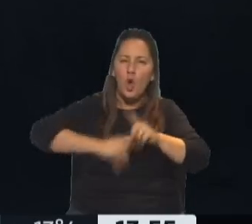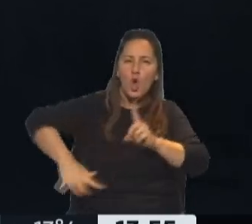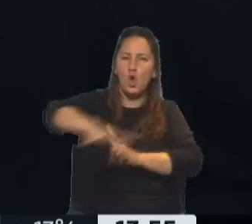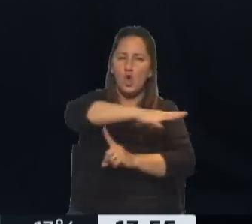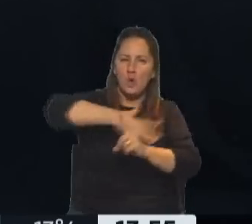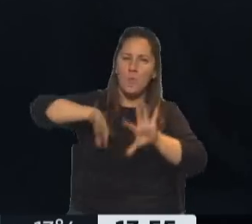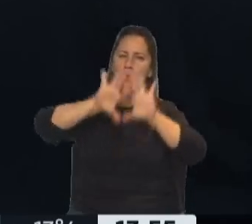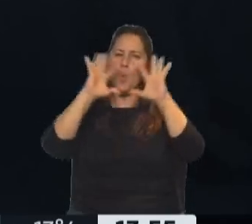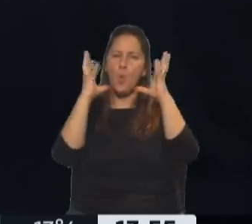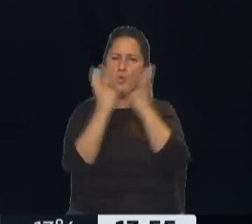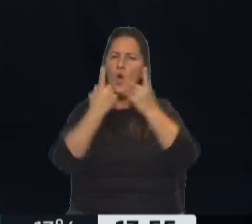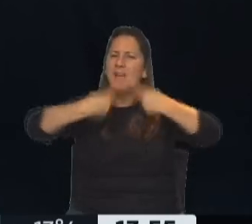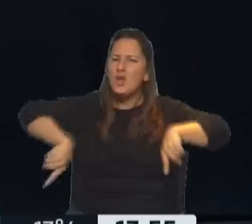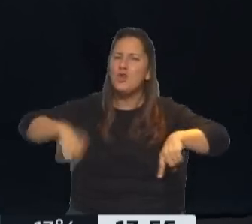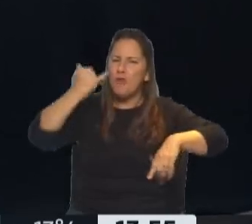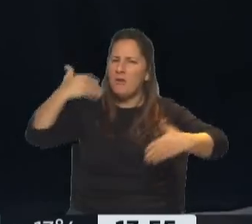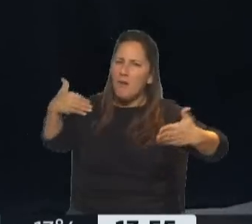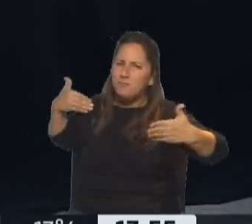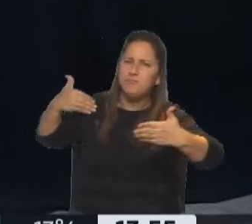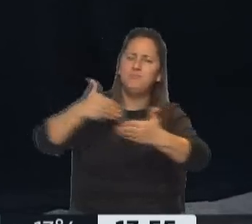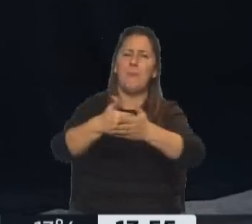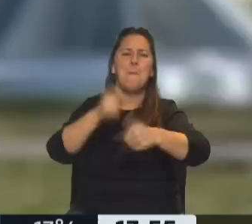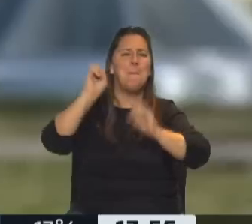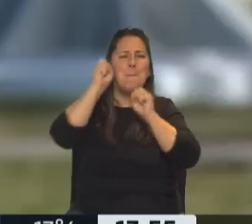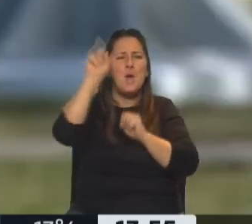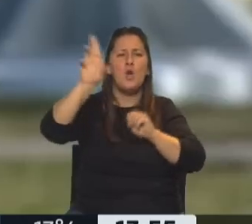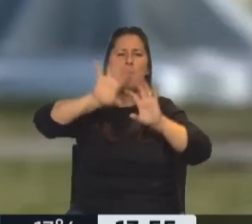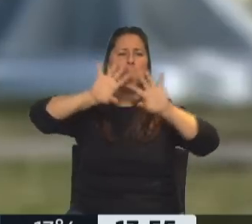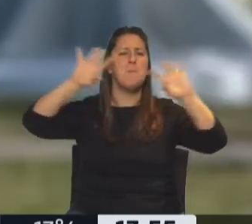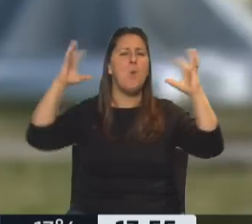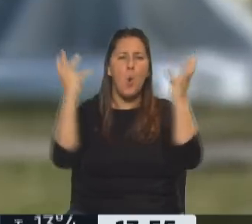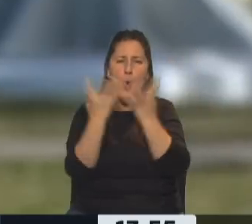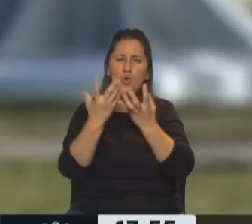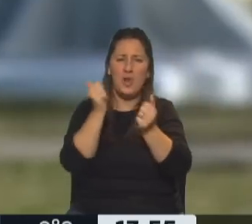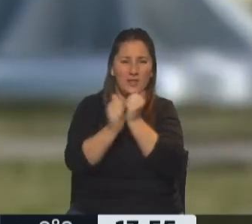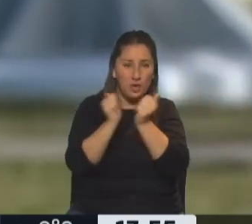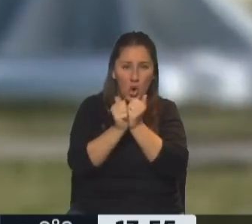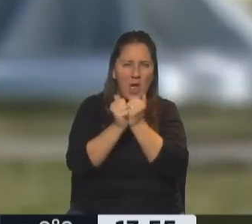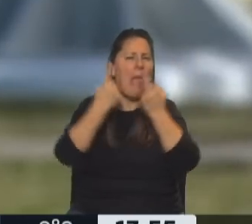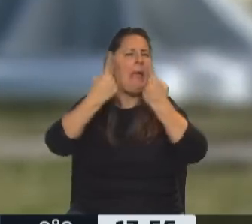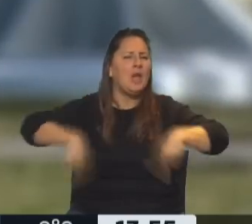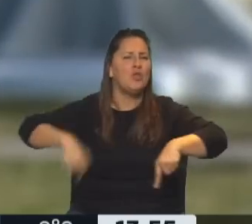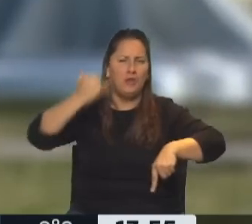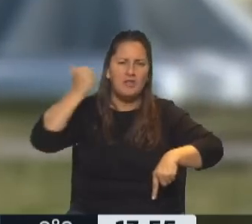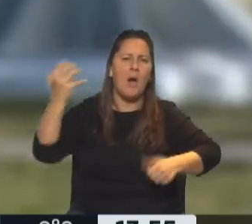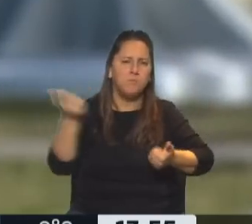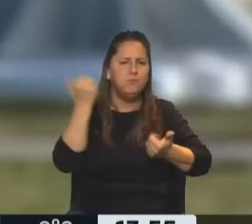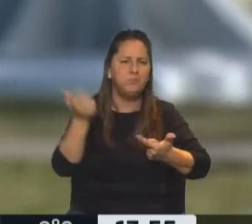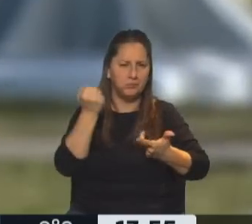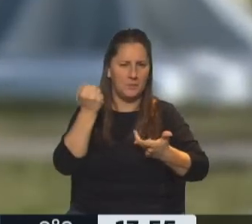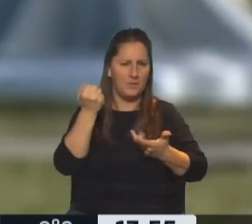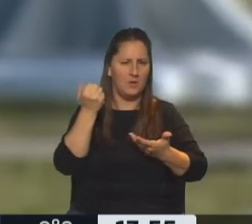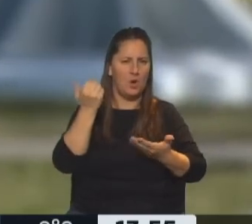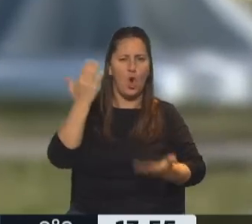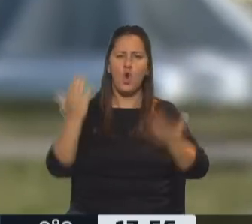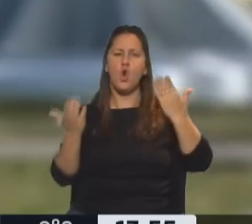conscientes de lo que fuimos capaces de hacer en el peor momento de la historia de la humanidad. No comparen